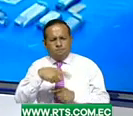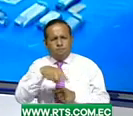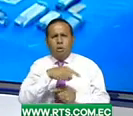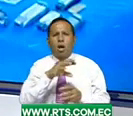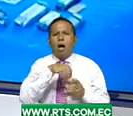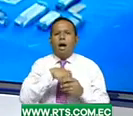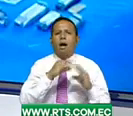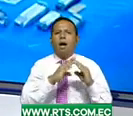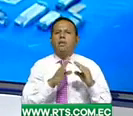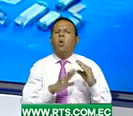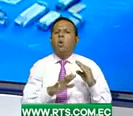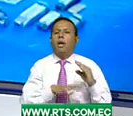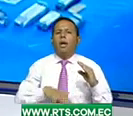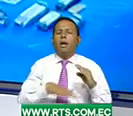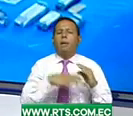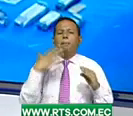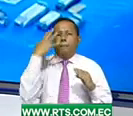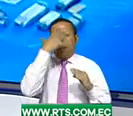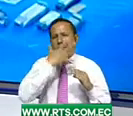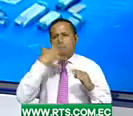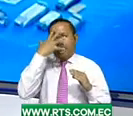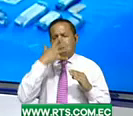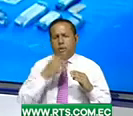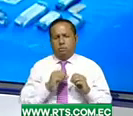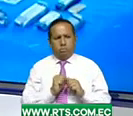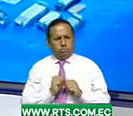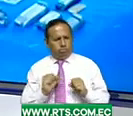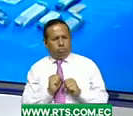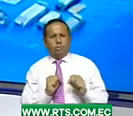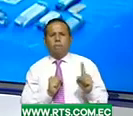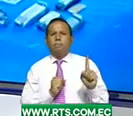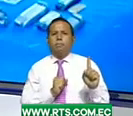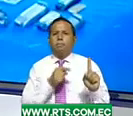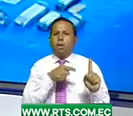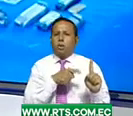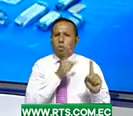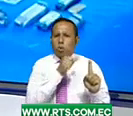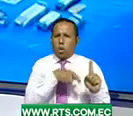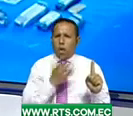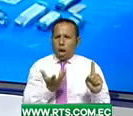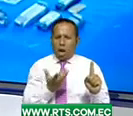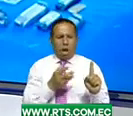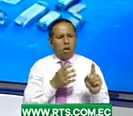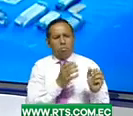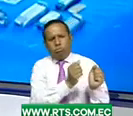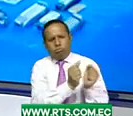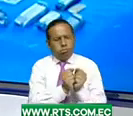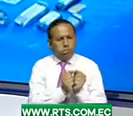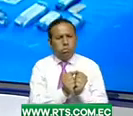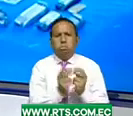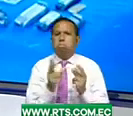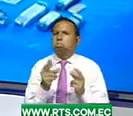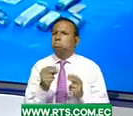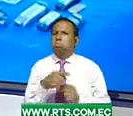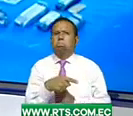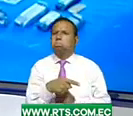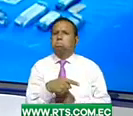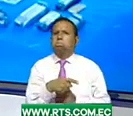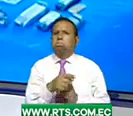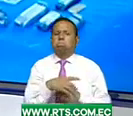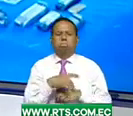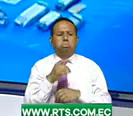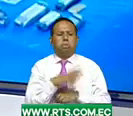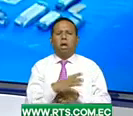Esmeraldas. Sorprendentemente, la persona que estaba en la vivienda no fue detenida, pues presentó